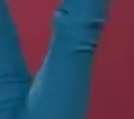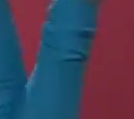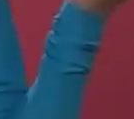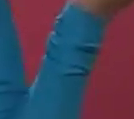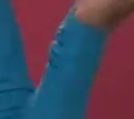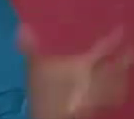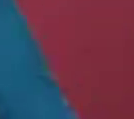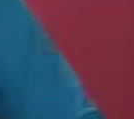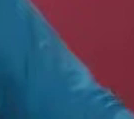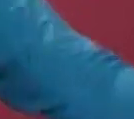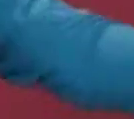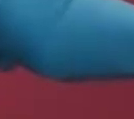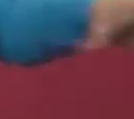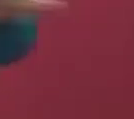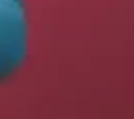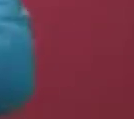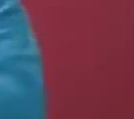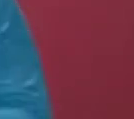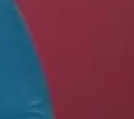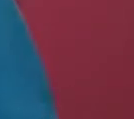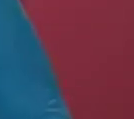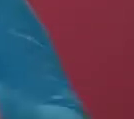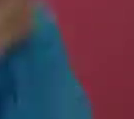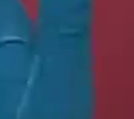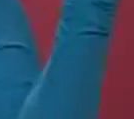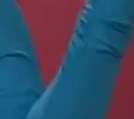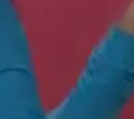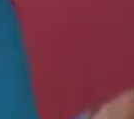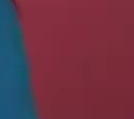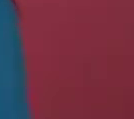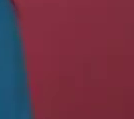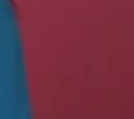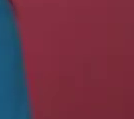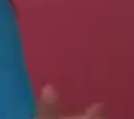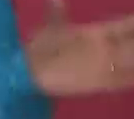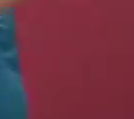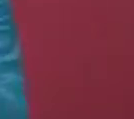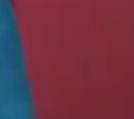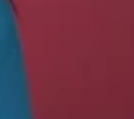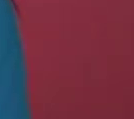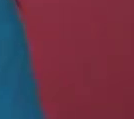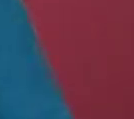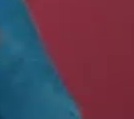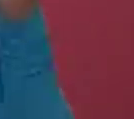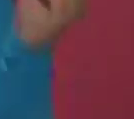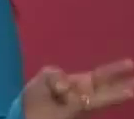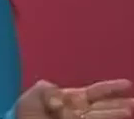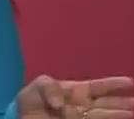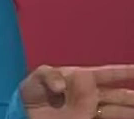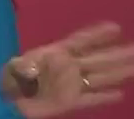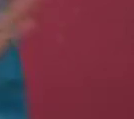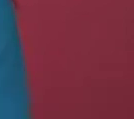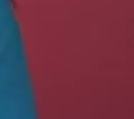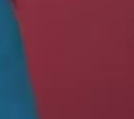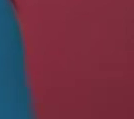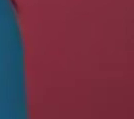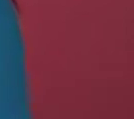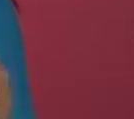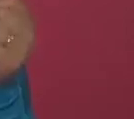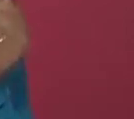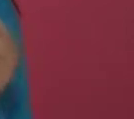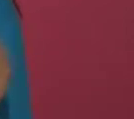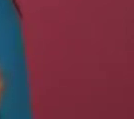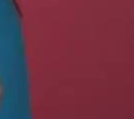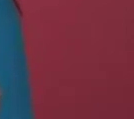de allá del aposento alto donde se reunía él con los hermanos Taguala, los misioneros, mi Juan y